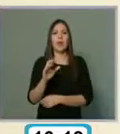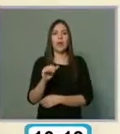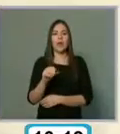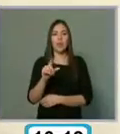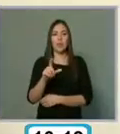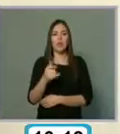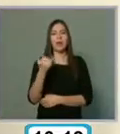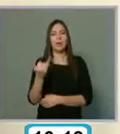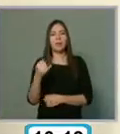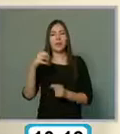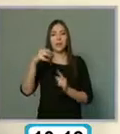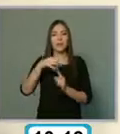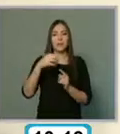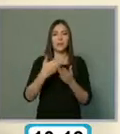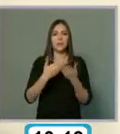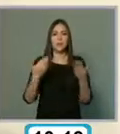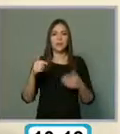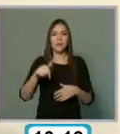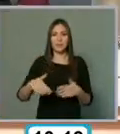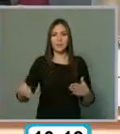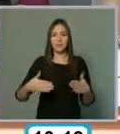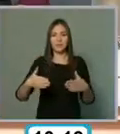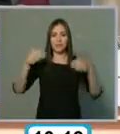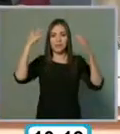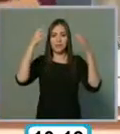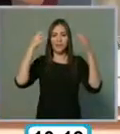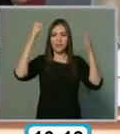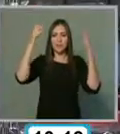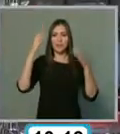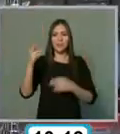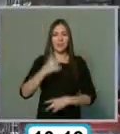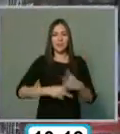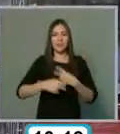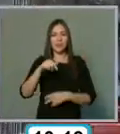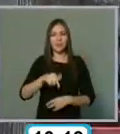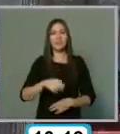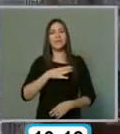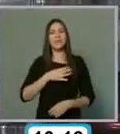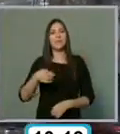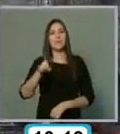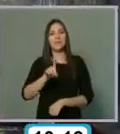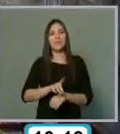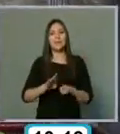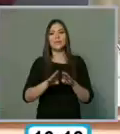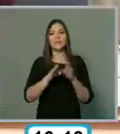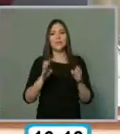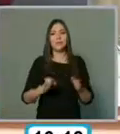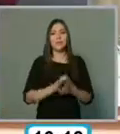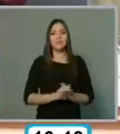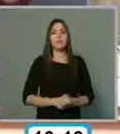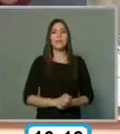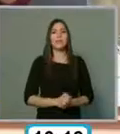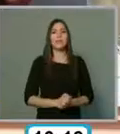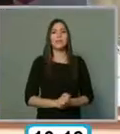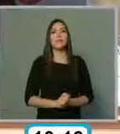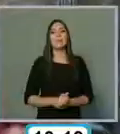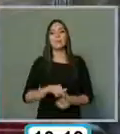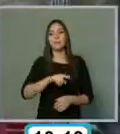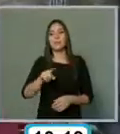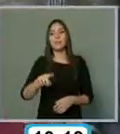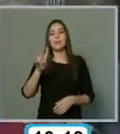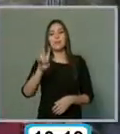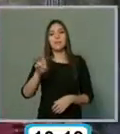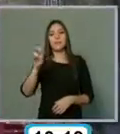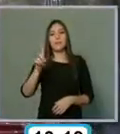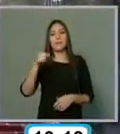champiñones. Y está conmigo ya en la cocina la chef Lorena Vázquez. Chef, buenos días. Buen fin de semana, Lorena. Lo vi,